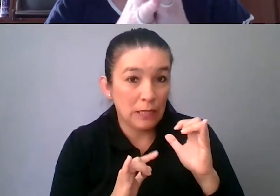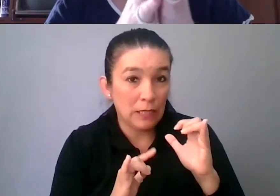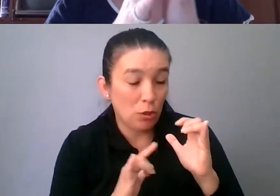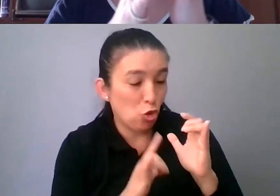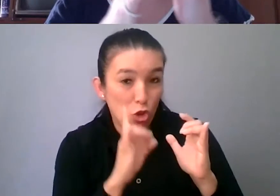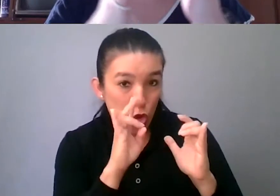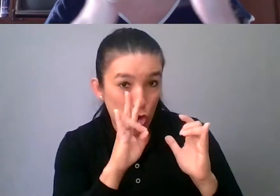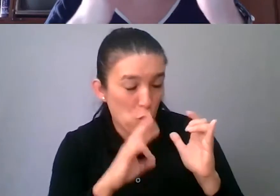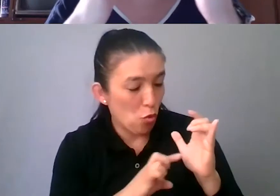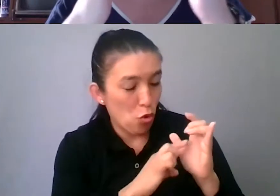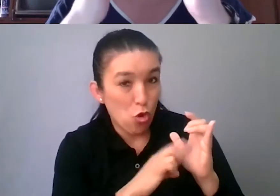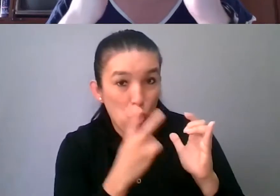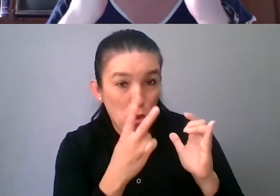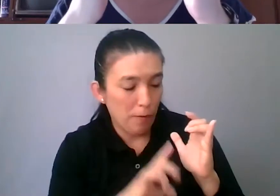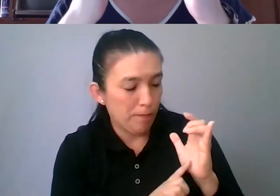estiran.